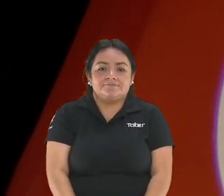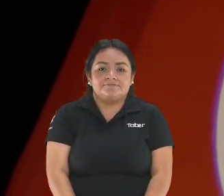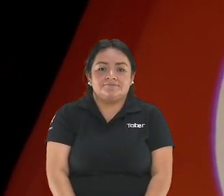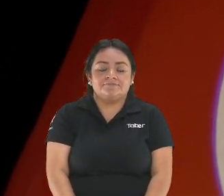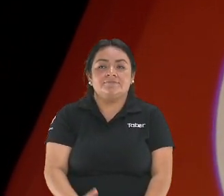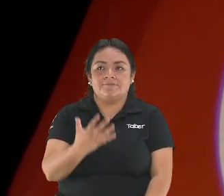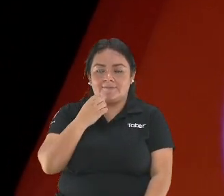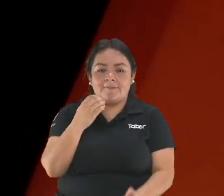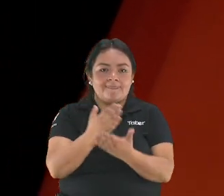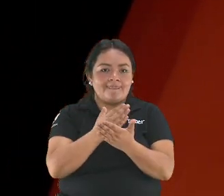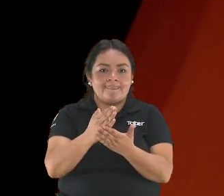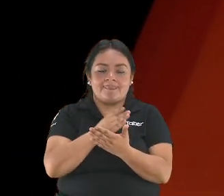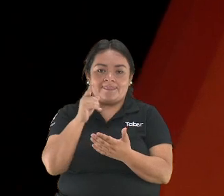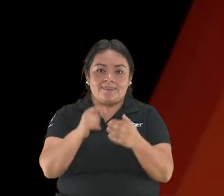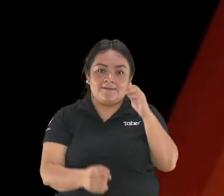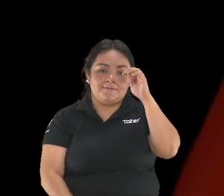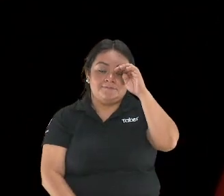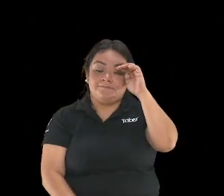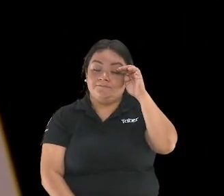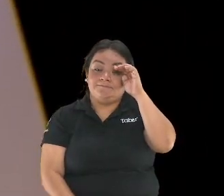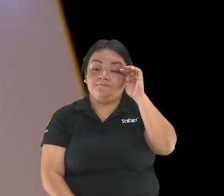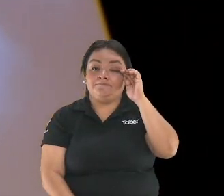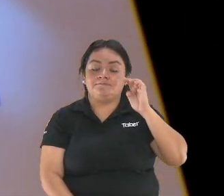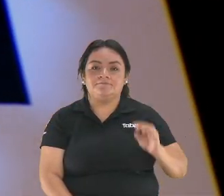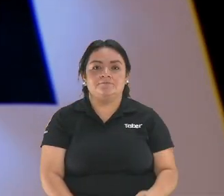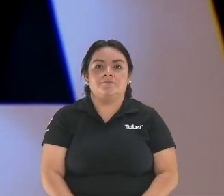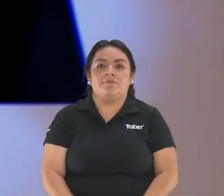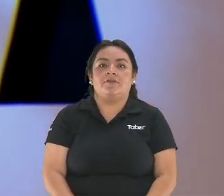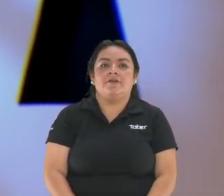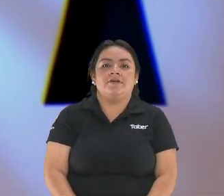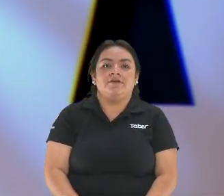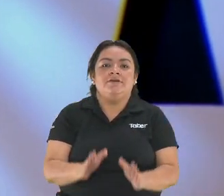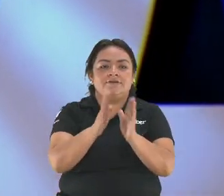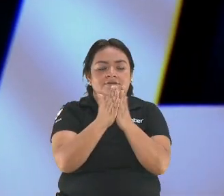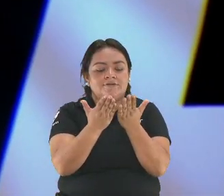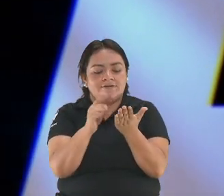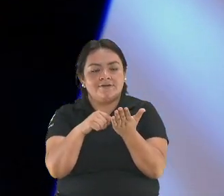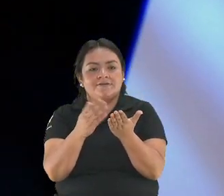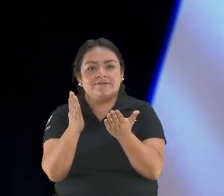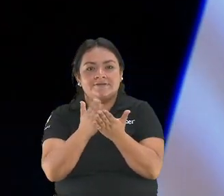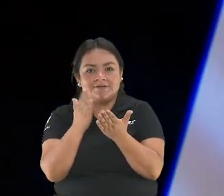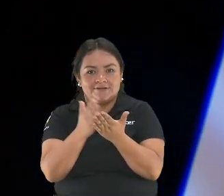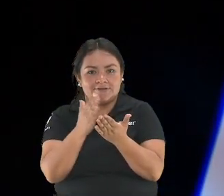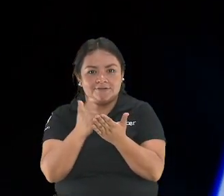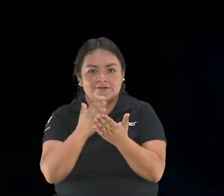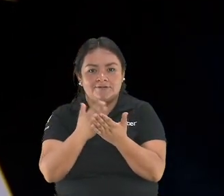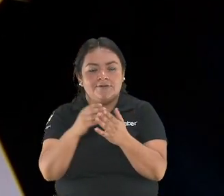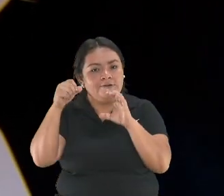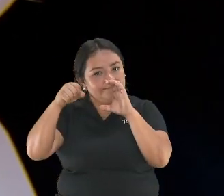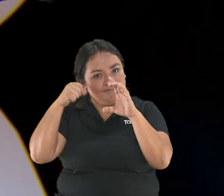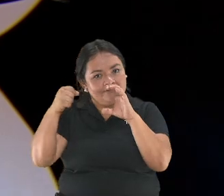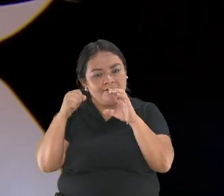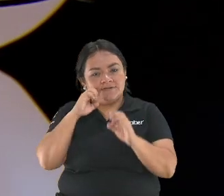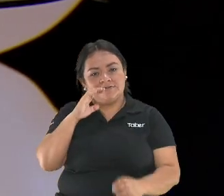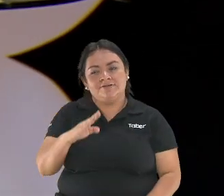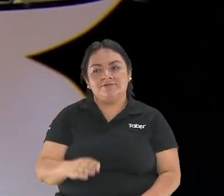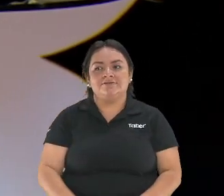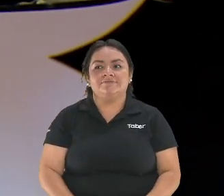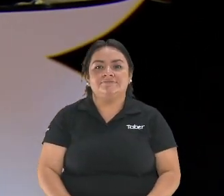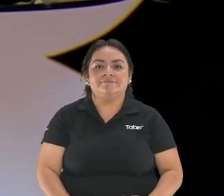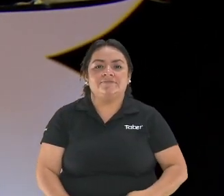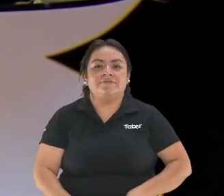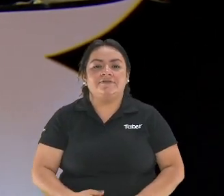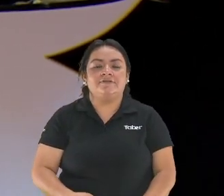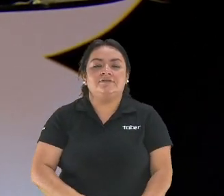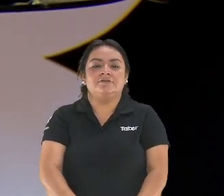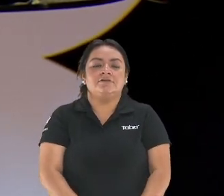quiero compartir algo el autor del libro compartió algo en uno de los vídeos que decía y en su material